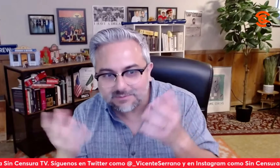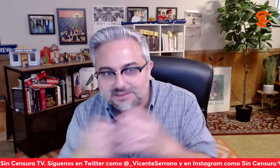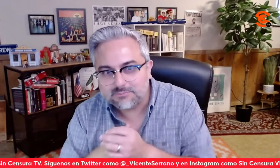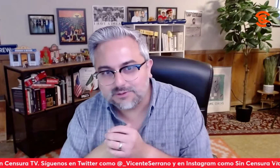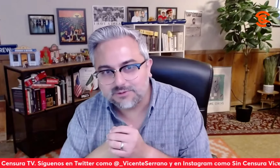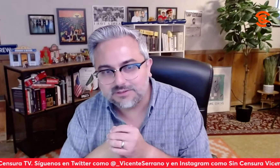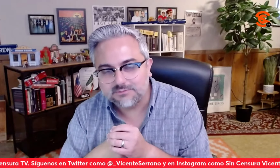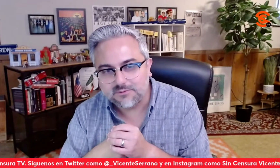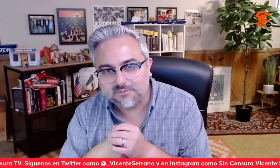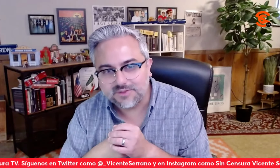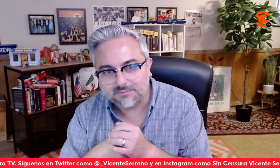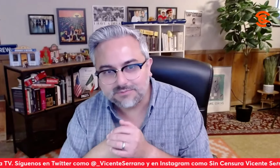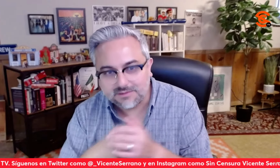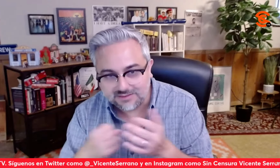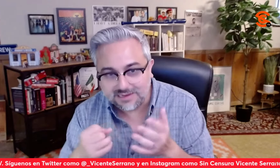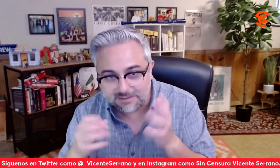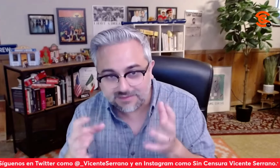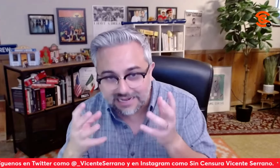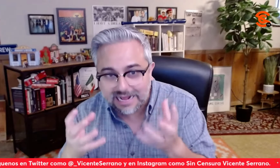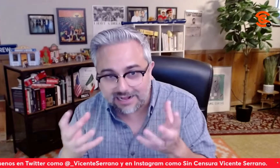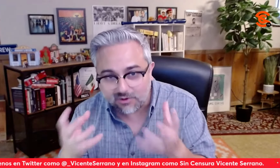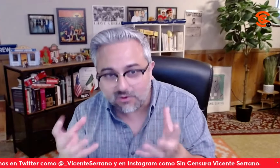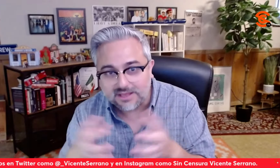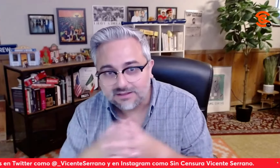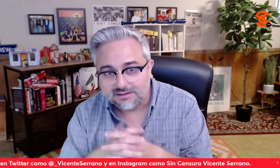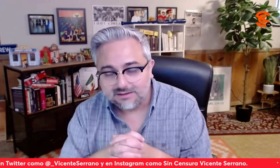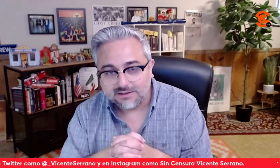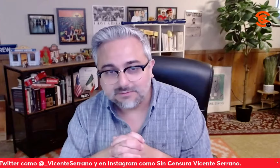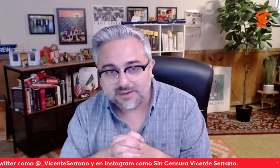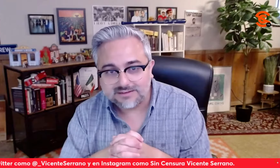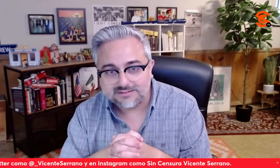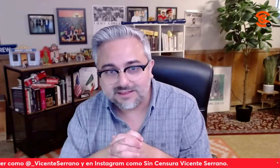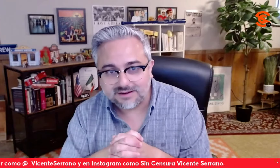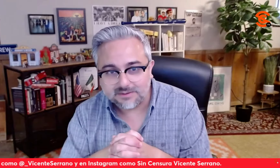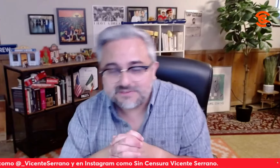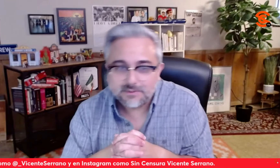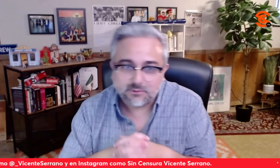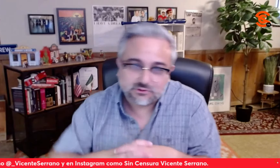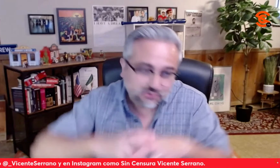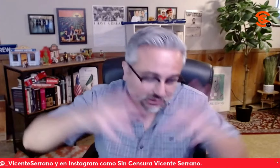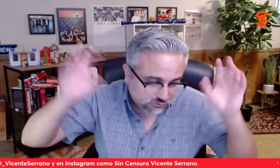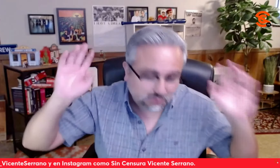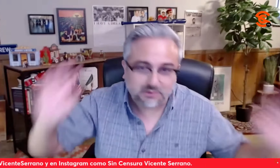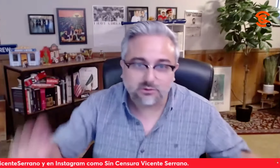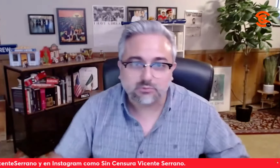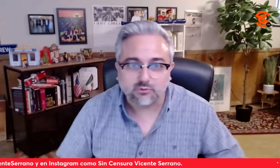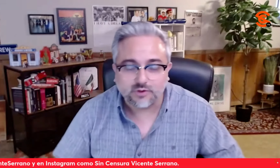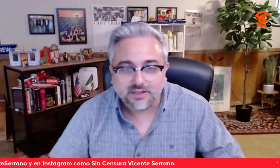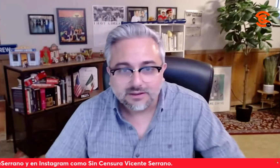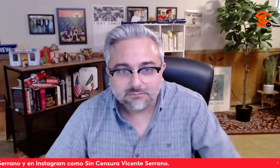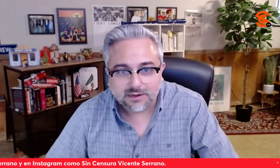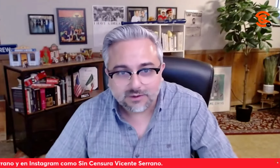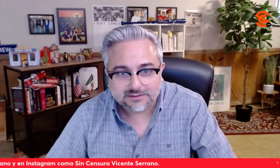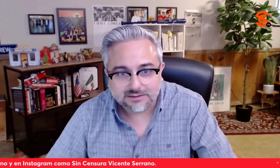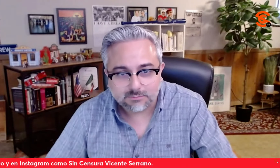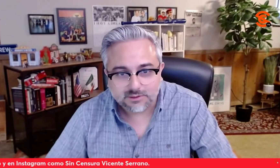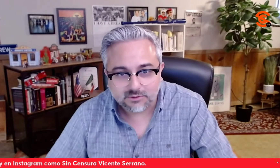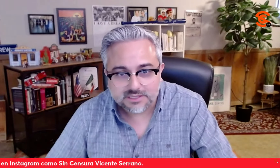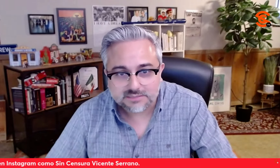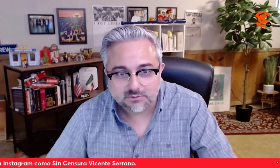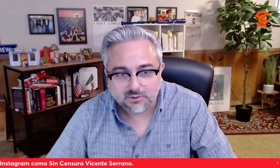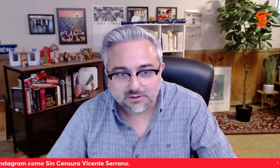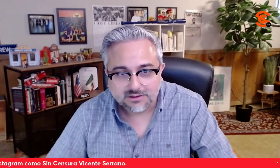el nivel de periodismo de la ahora empanizada revista Proceso, que en su momento pues fue baluarte